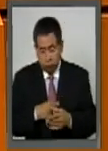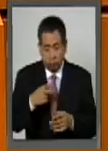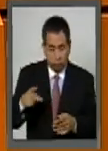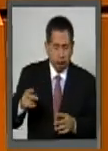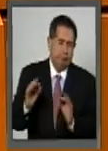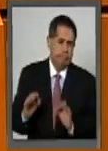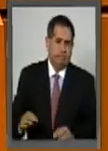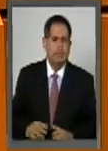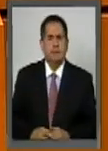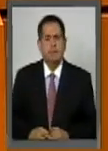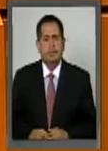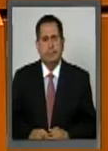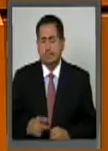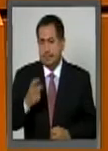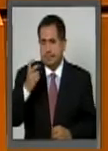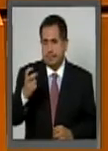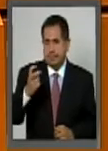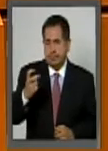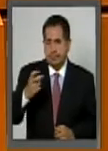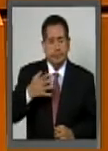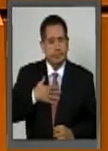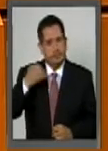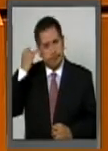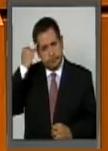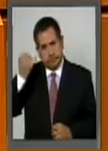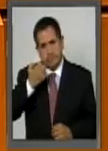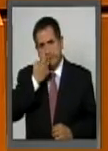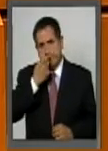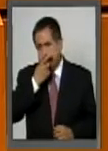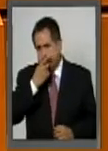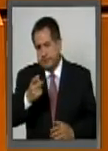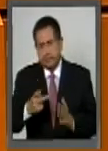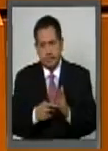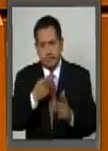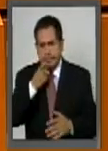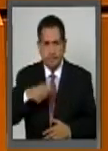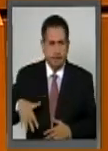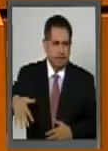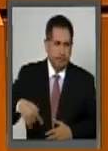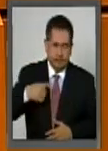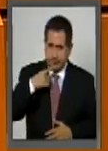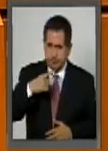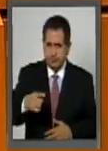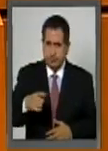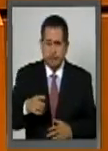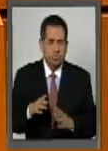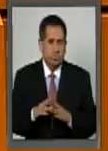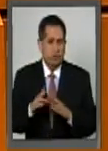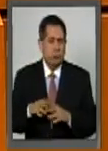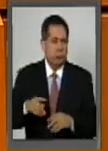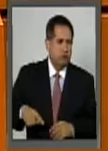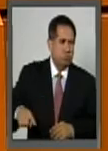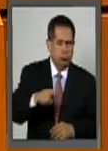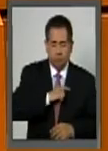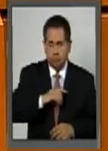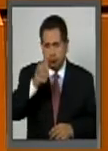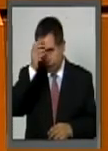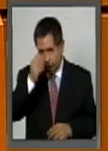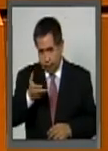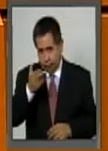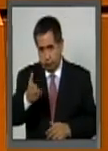punto donde quiero remitirme, para fortalecer lo que aquí se ha planteado, al acuerdo sobre